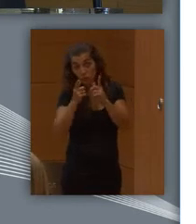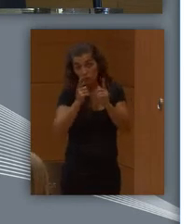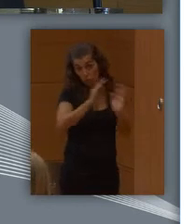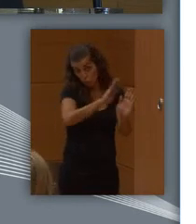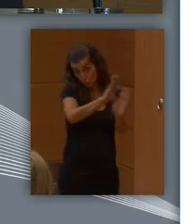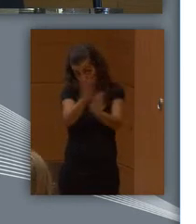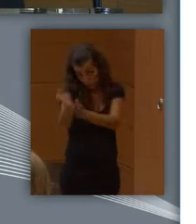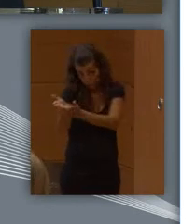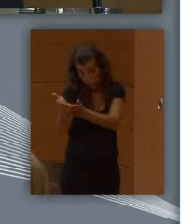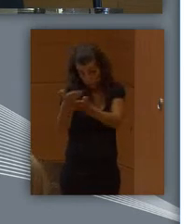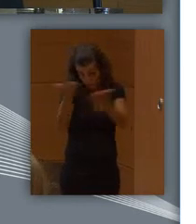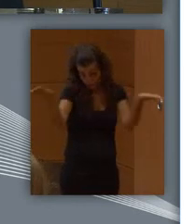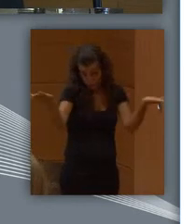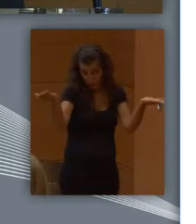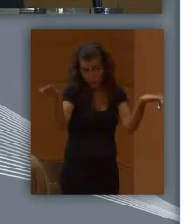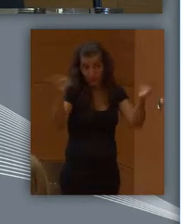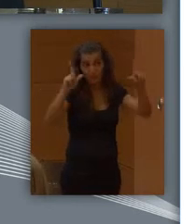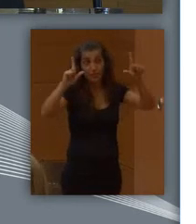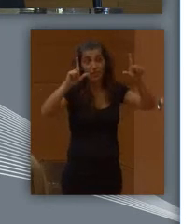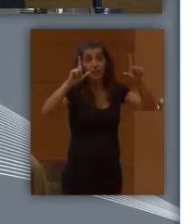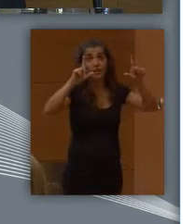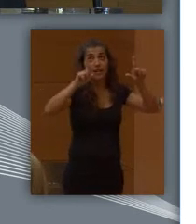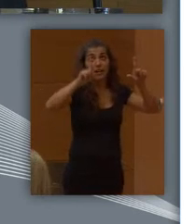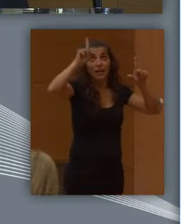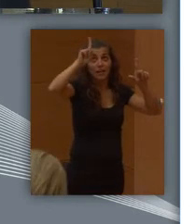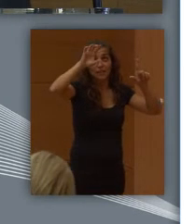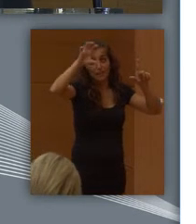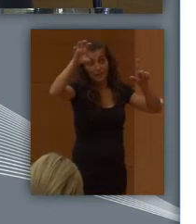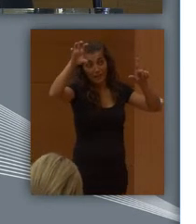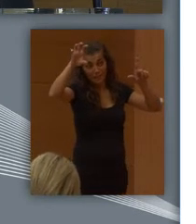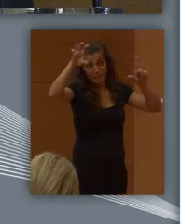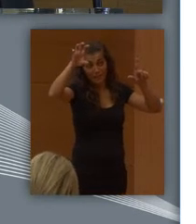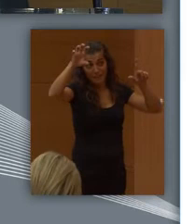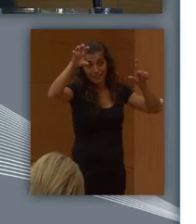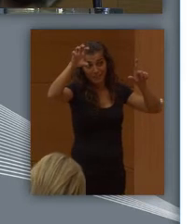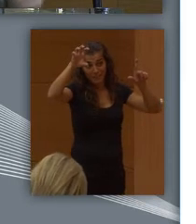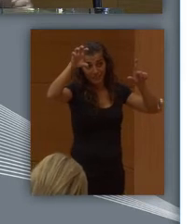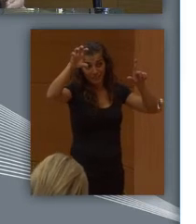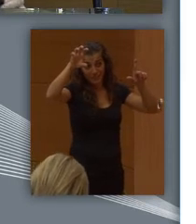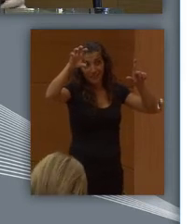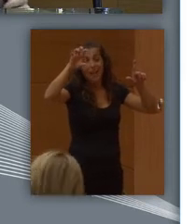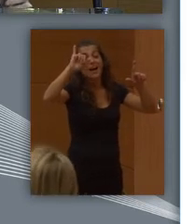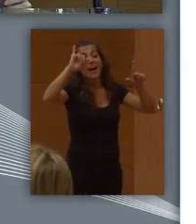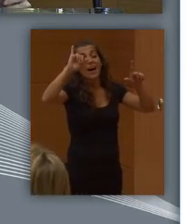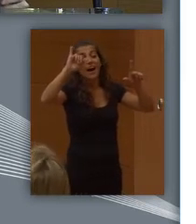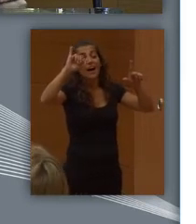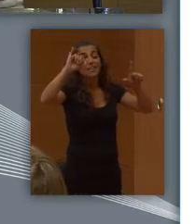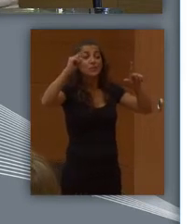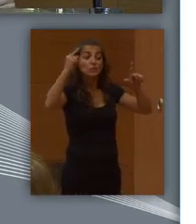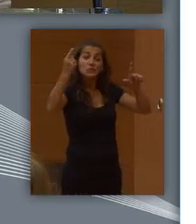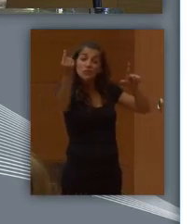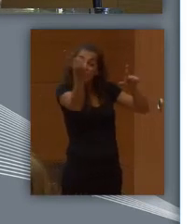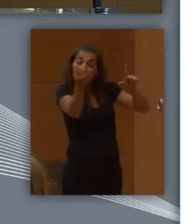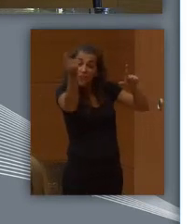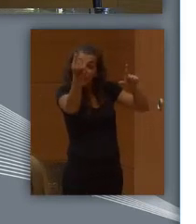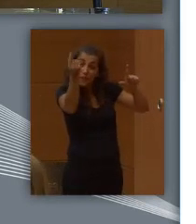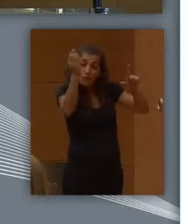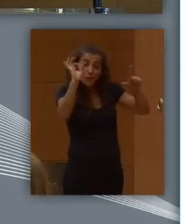la pantalla de arriba de la derecha, aparece un simbolito de una notificación push abajo en la